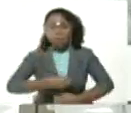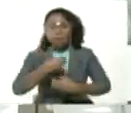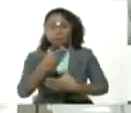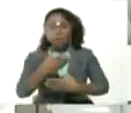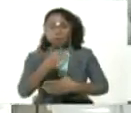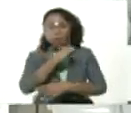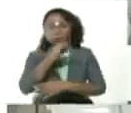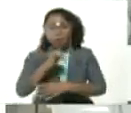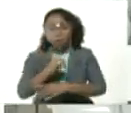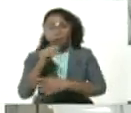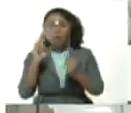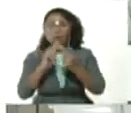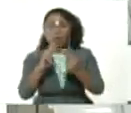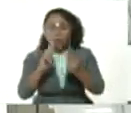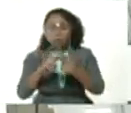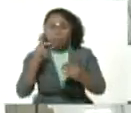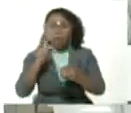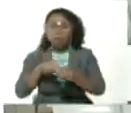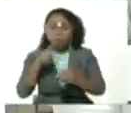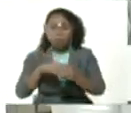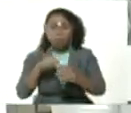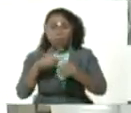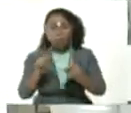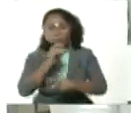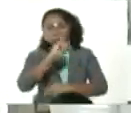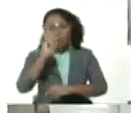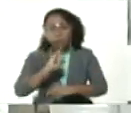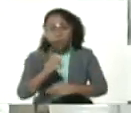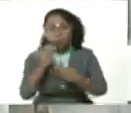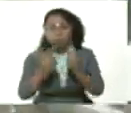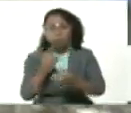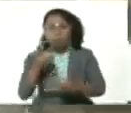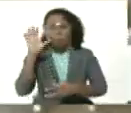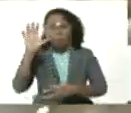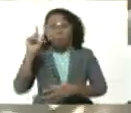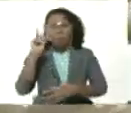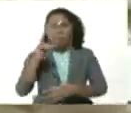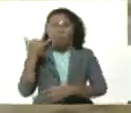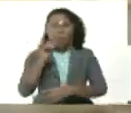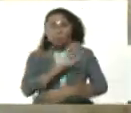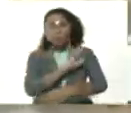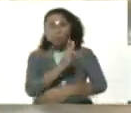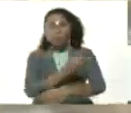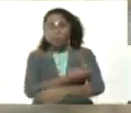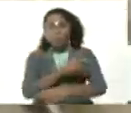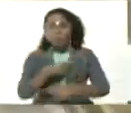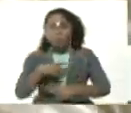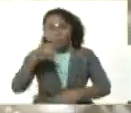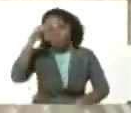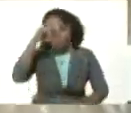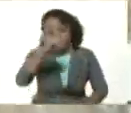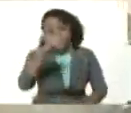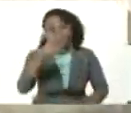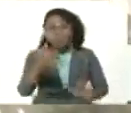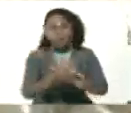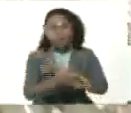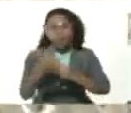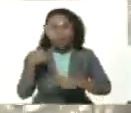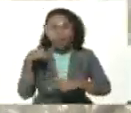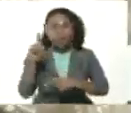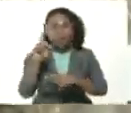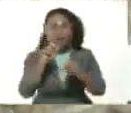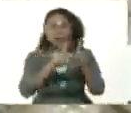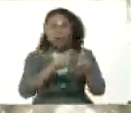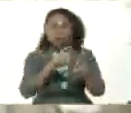que siempre se ha conocido por el petróleo, pero un Zulia como el país que también tiene un potencial ganadero, un potencial de la